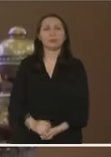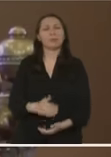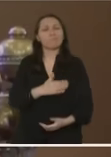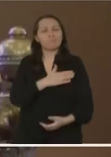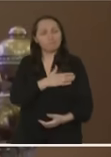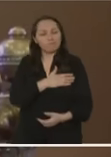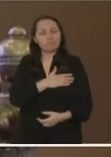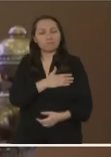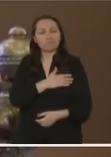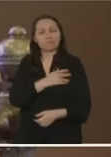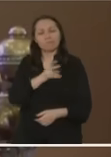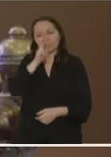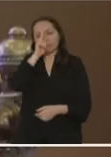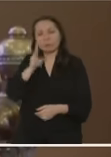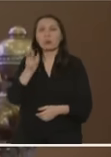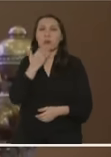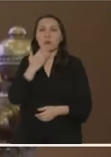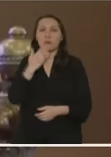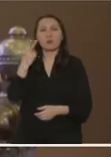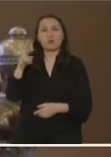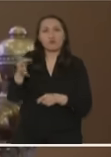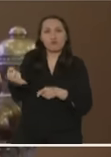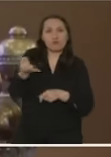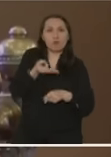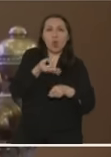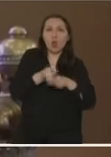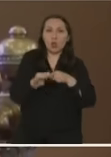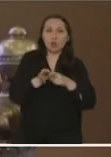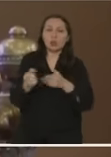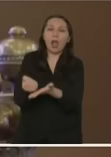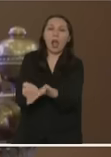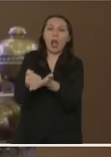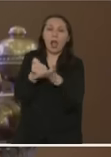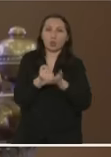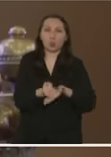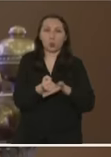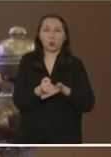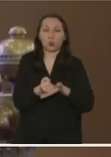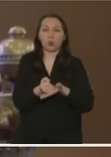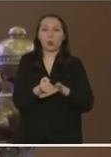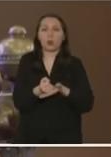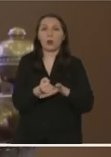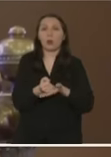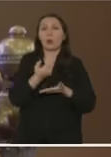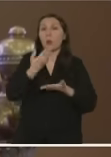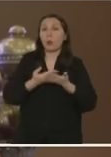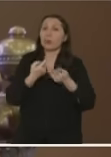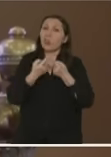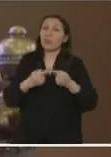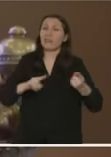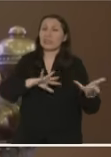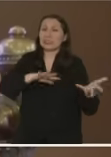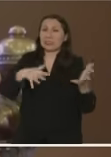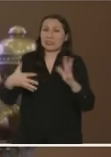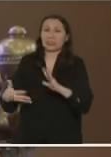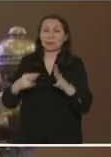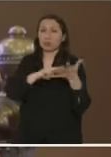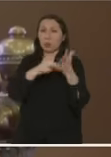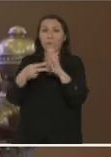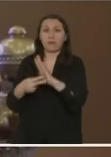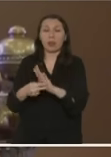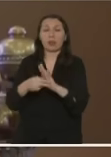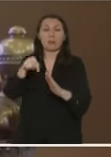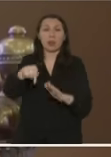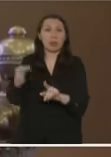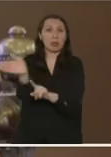Aprecio también su consejo y colaboración frente a diferentes tragedias que ha